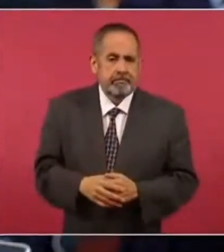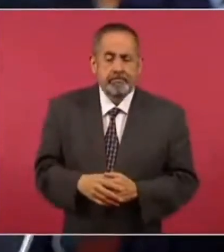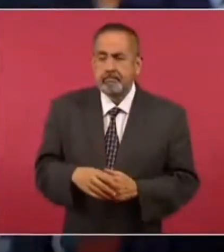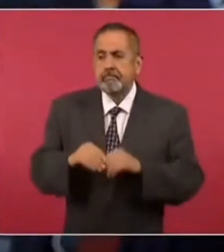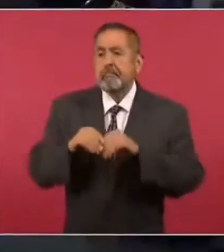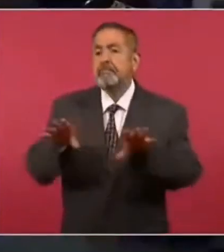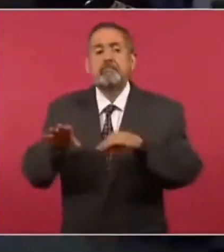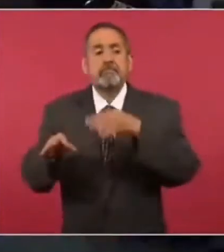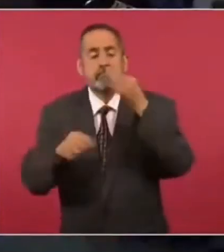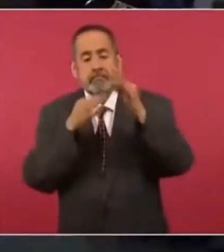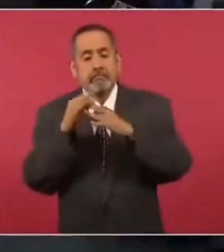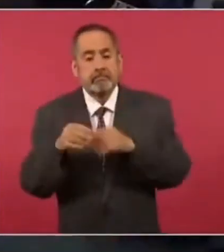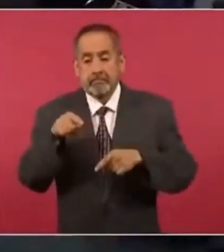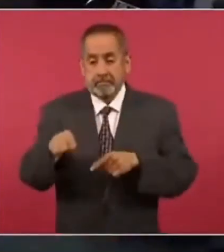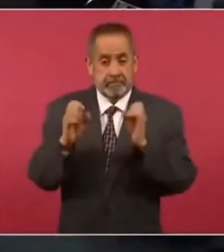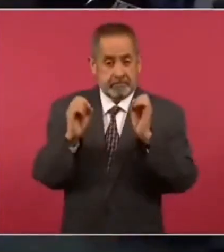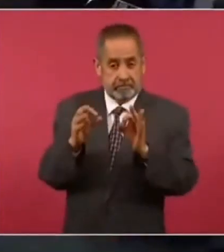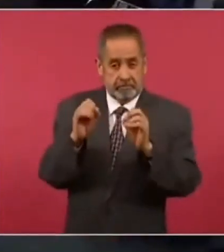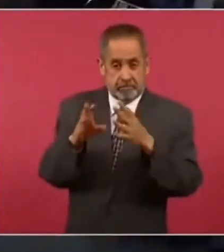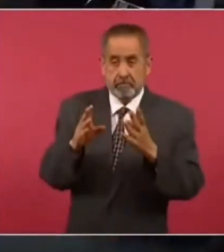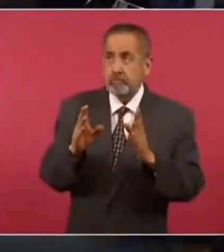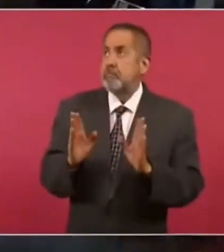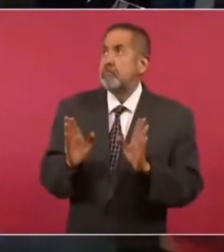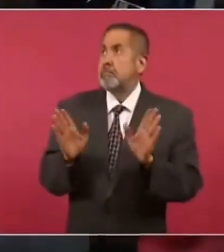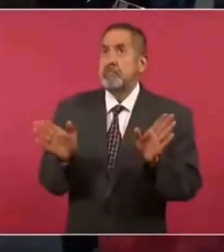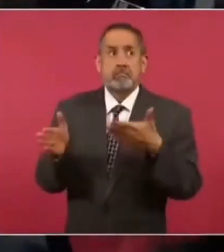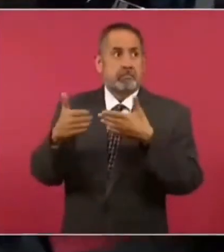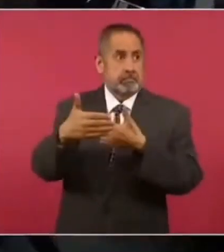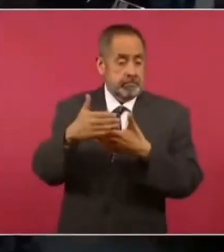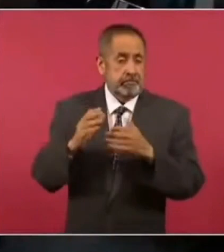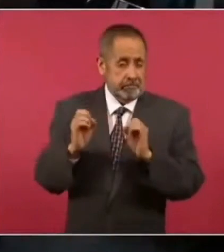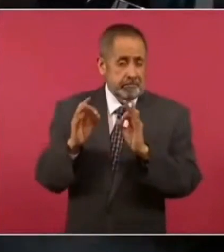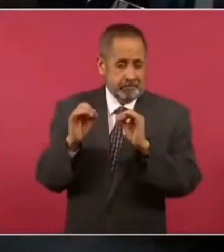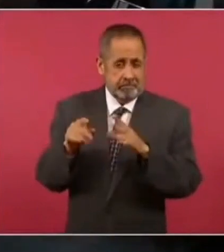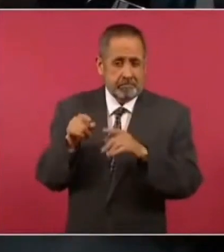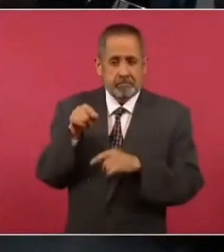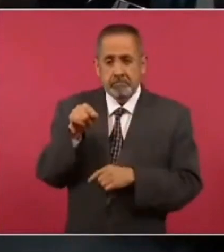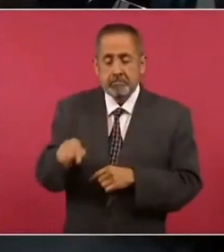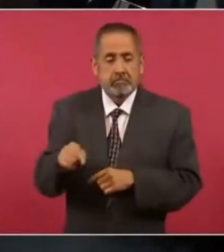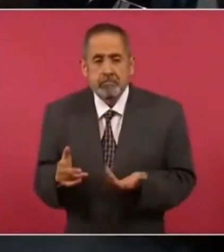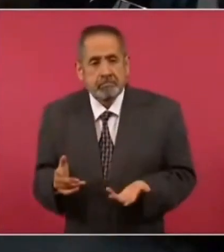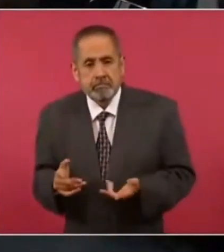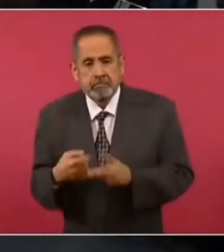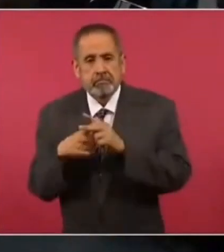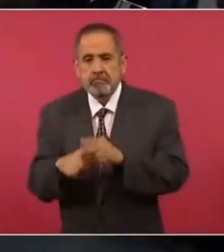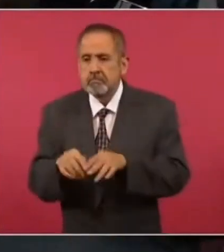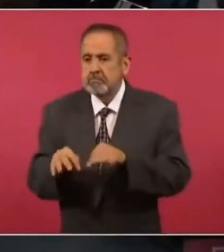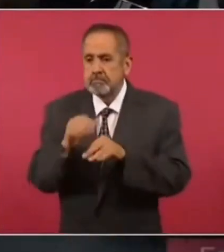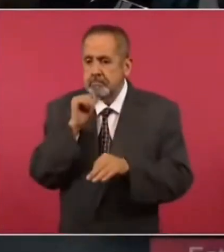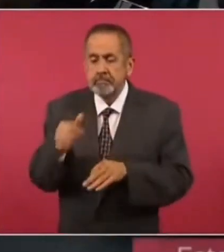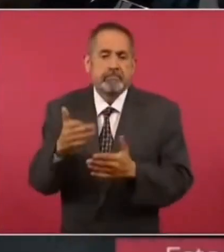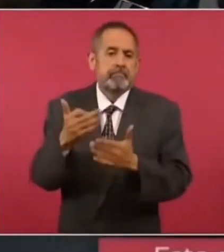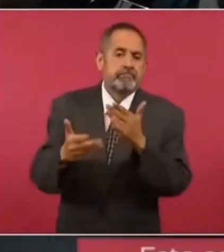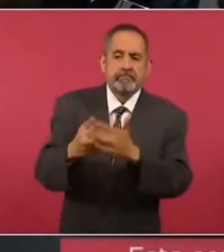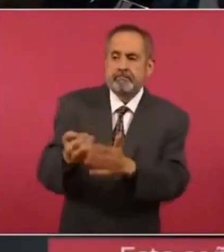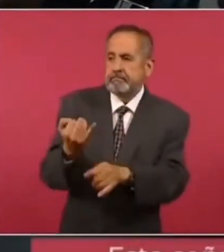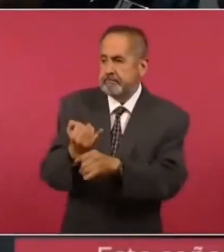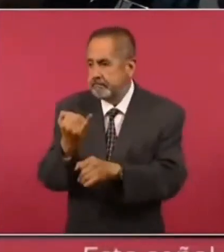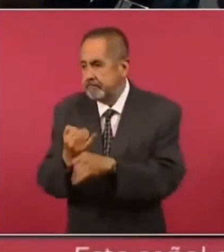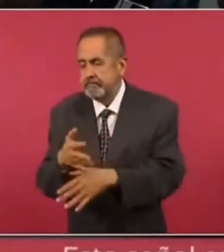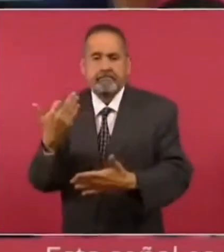trasciende información de que están los bancos, están las instalaciones, pero que sí hace falta algún detalle como internet